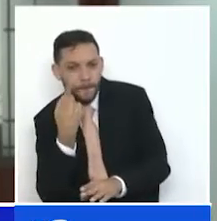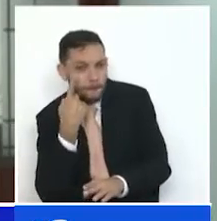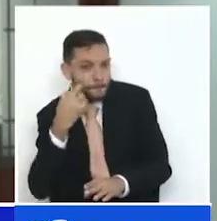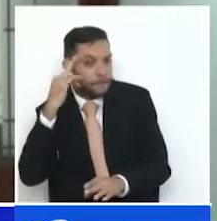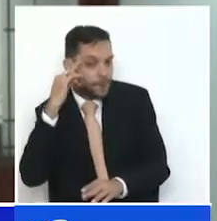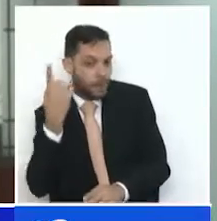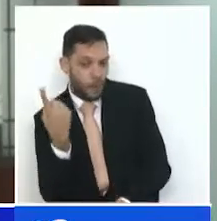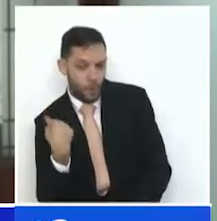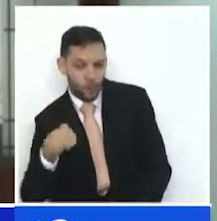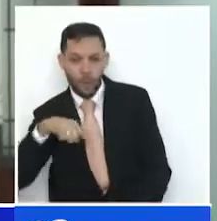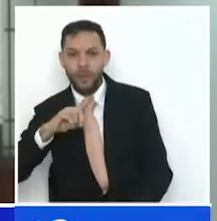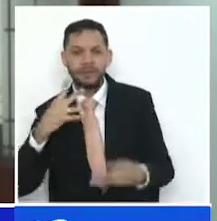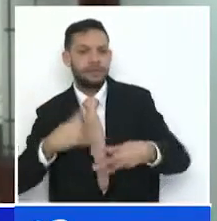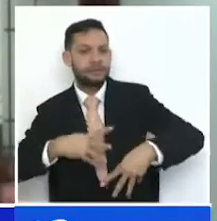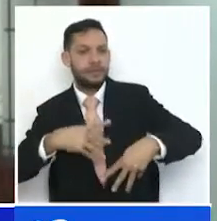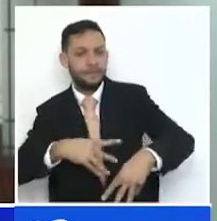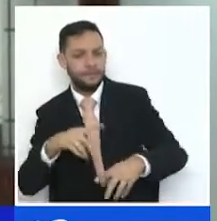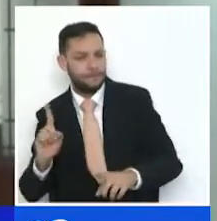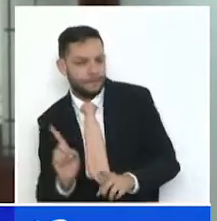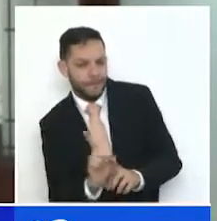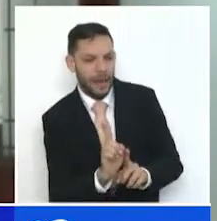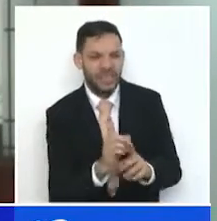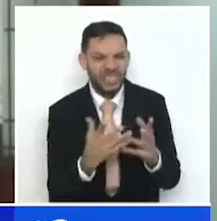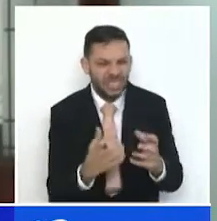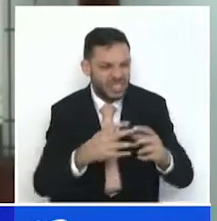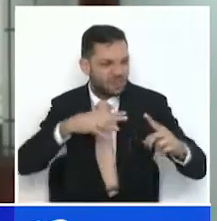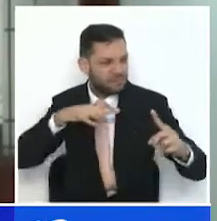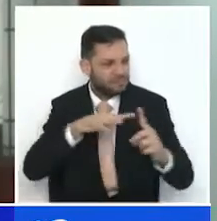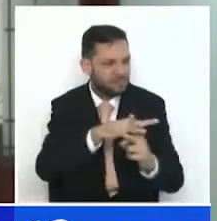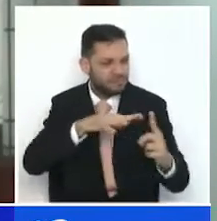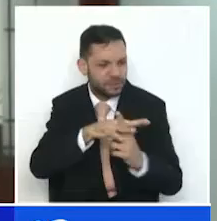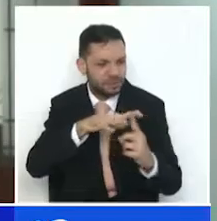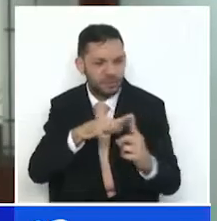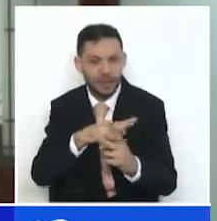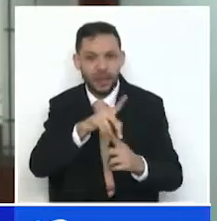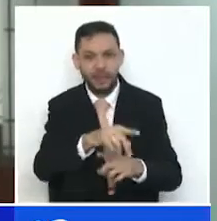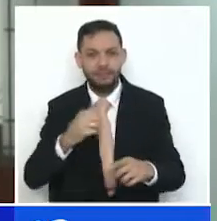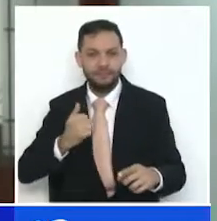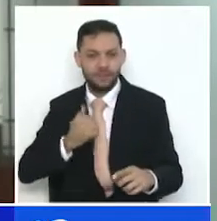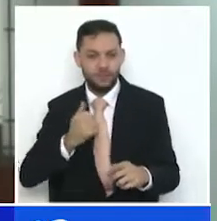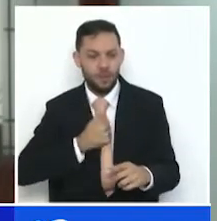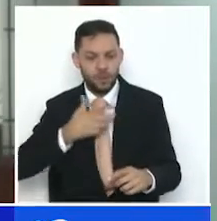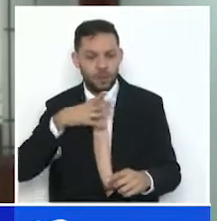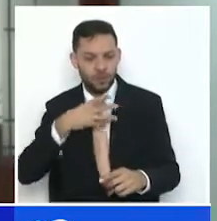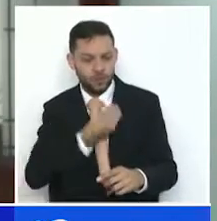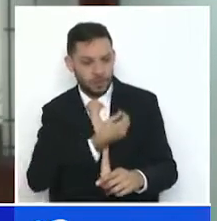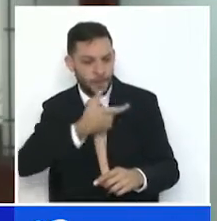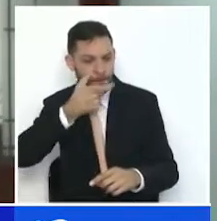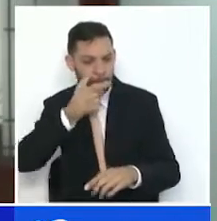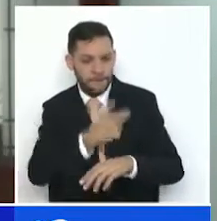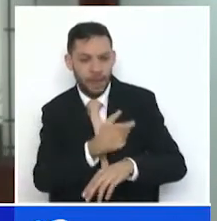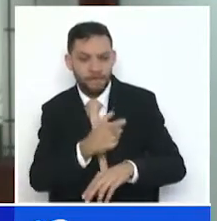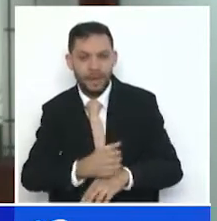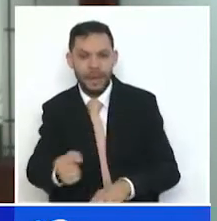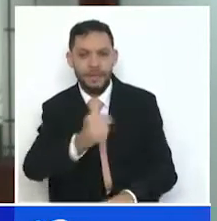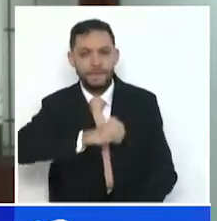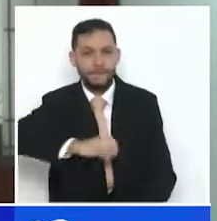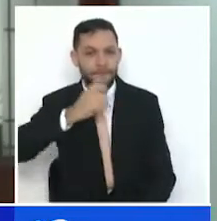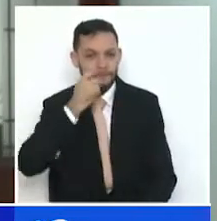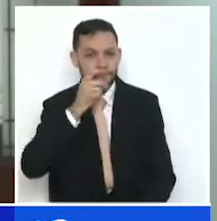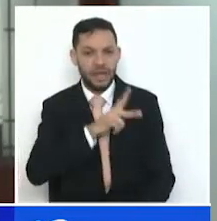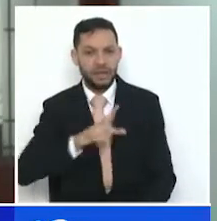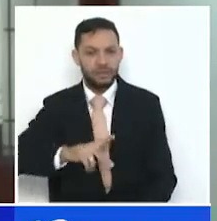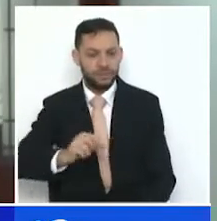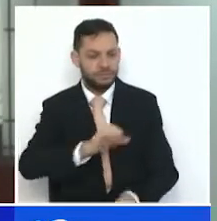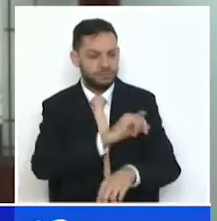que vemos personas que quieren generar vandalismo, automáticamente con ellos activamos el puesto unificado de derechos humanos y atendemos